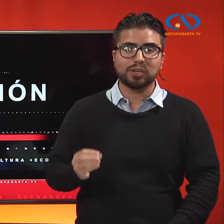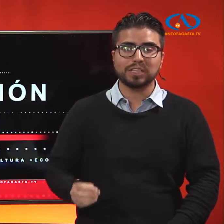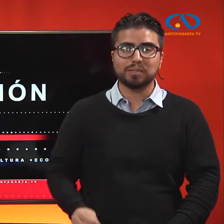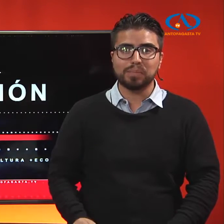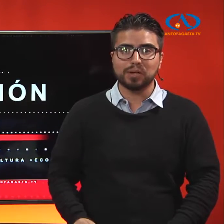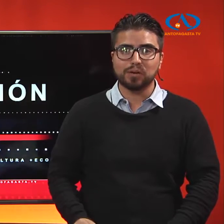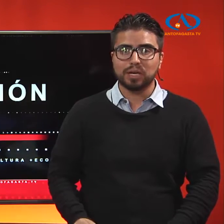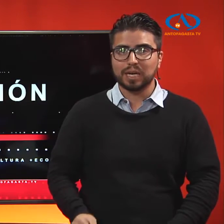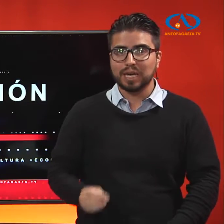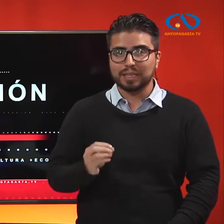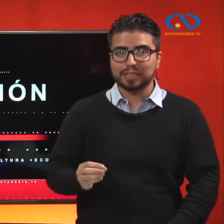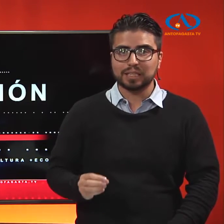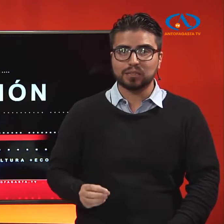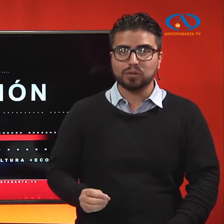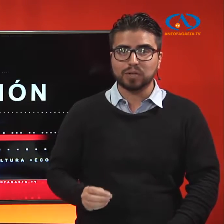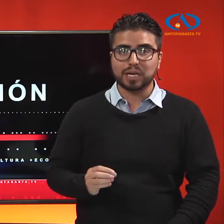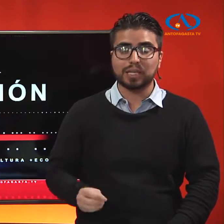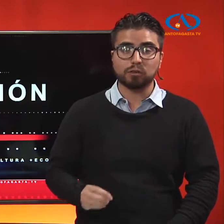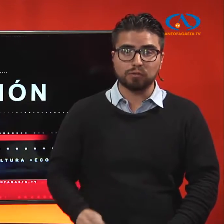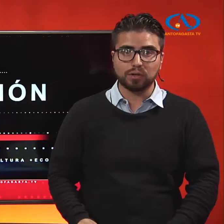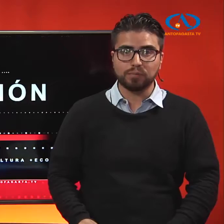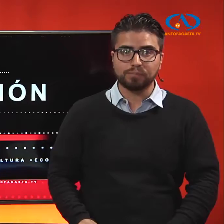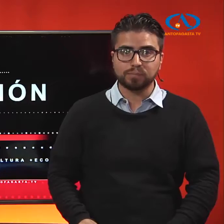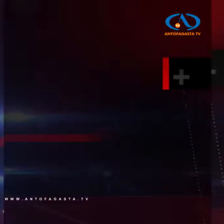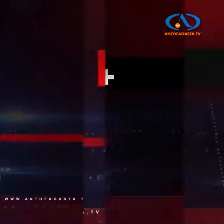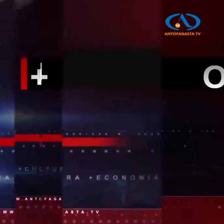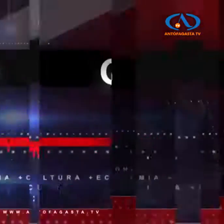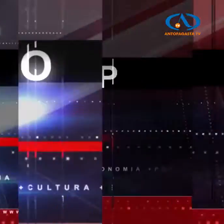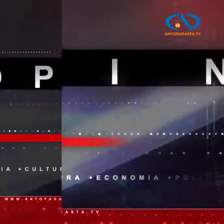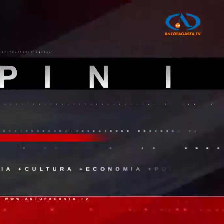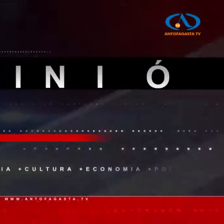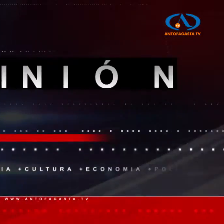aumento del desempleo que ya está haciendo catastróficos